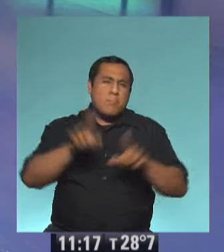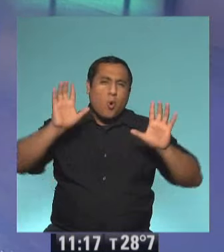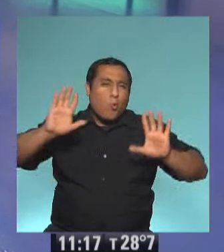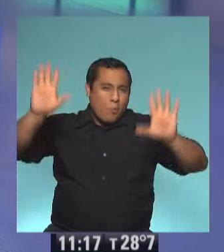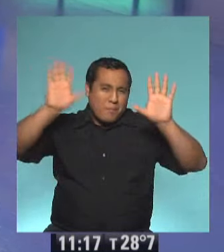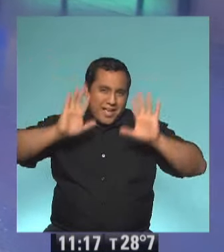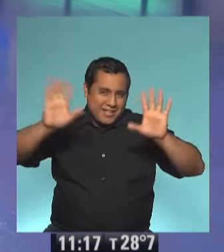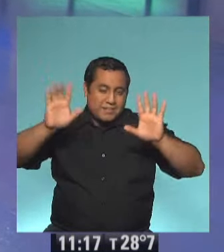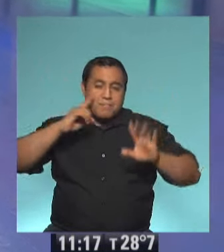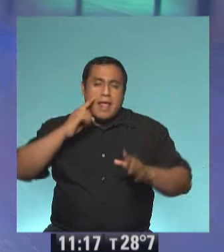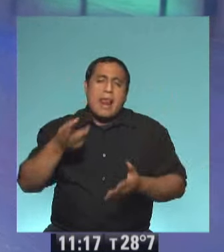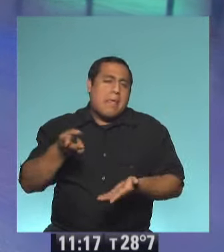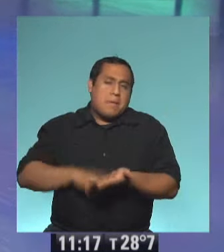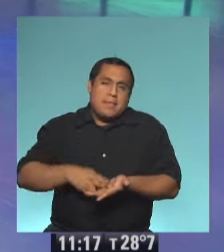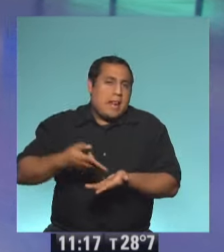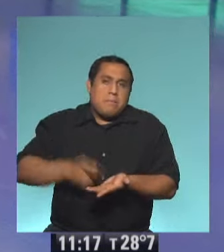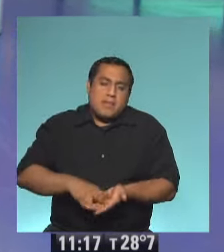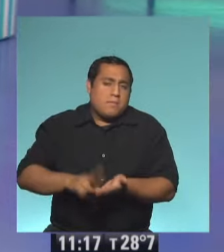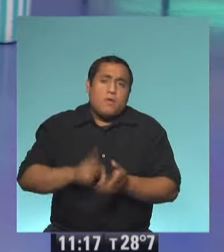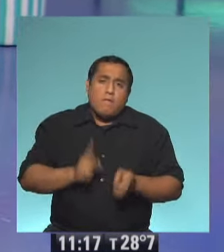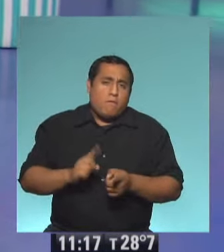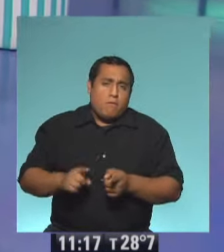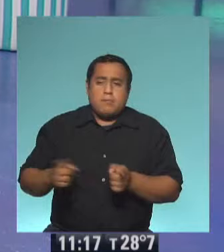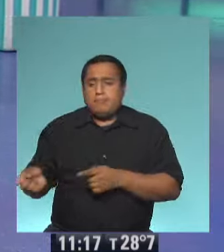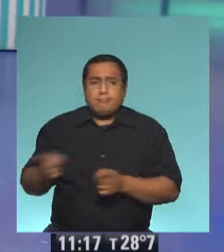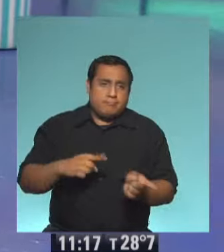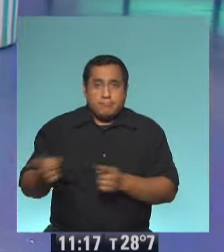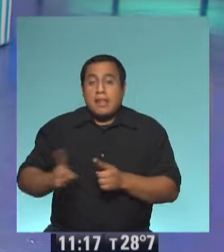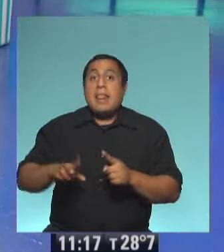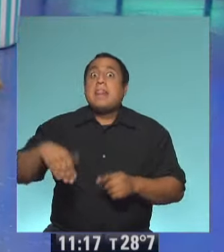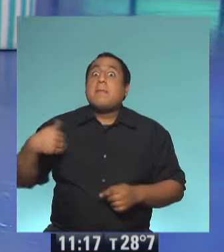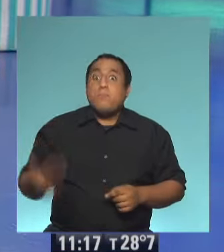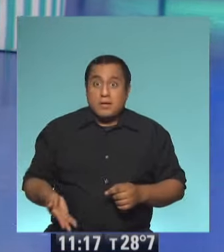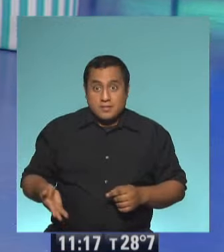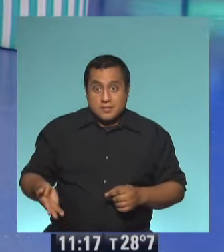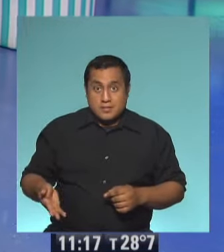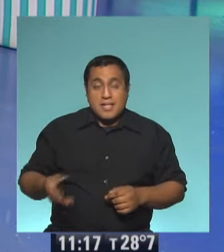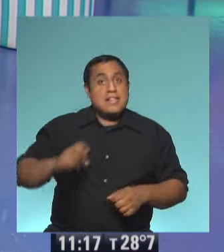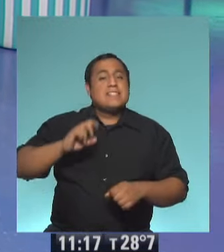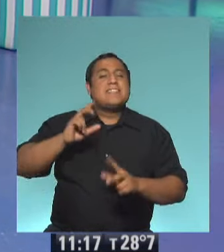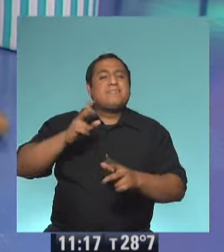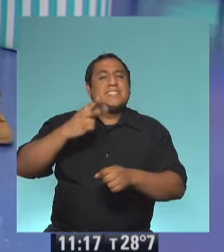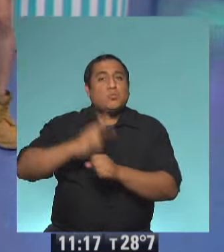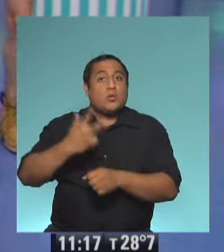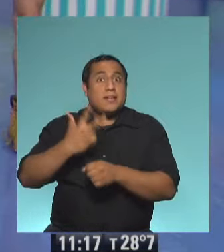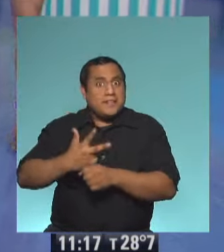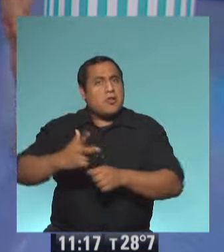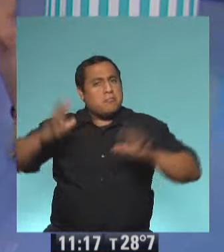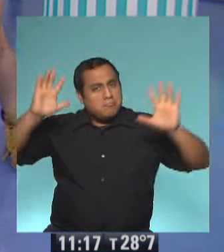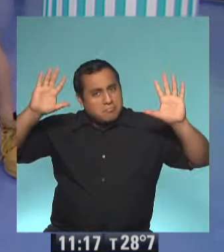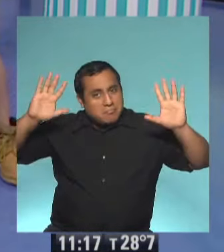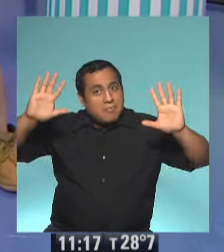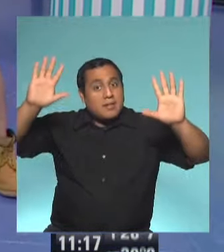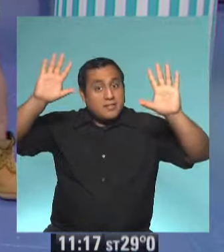básico. Lo repetimos varias veces. Lo así, repetimos varias veces cuerpo. Hasta que dice, segundo y tercero, las manos bien arriba.